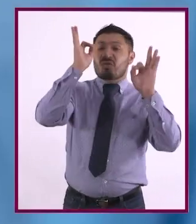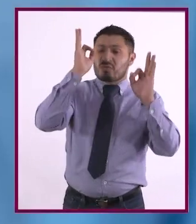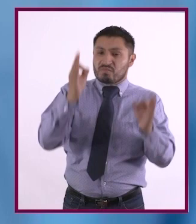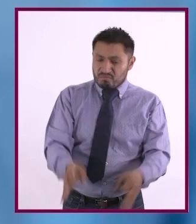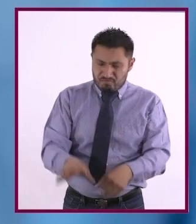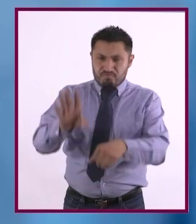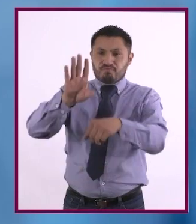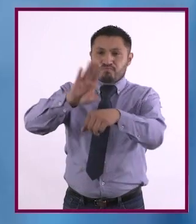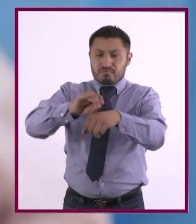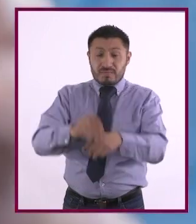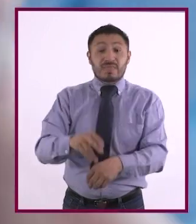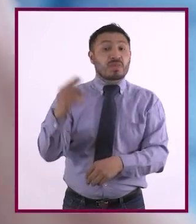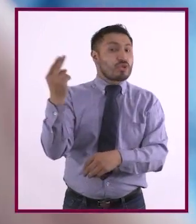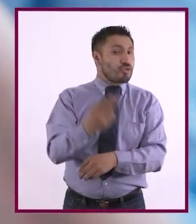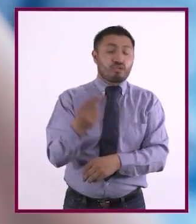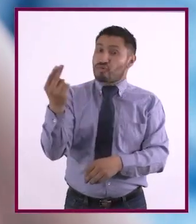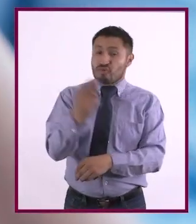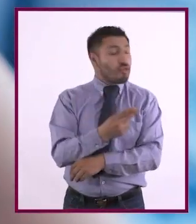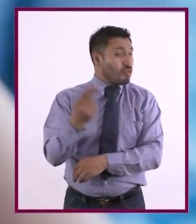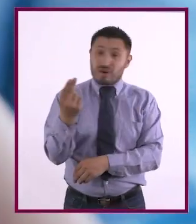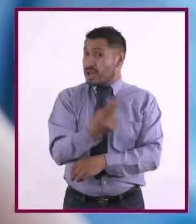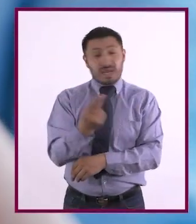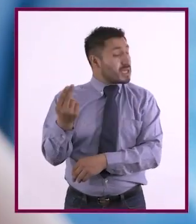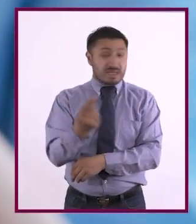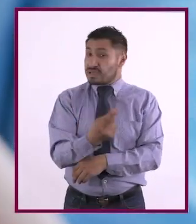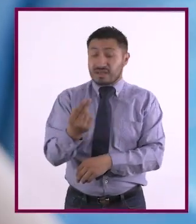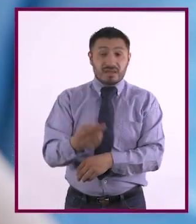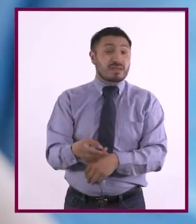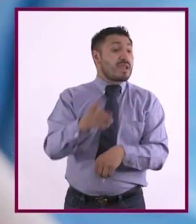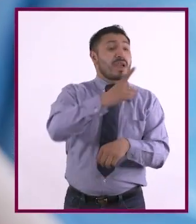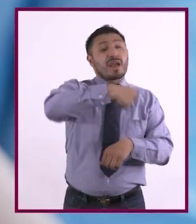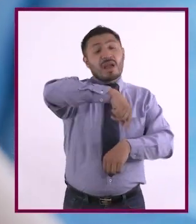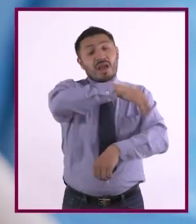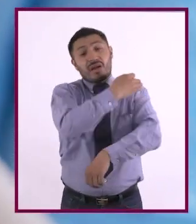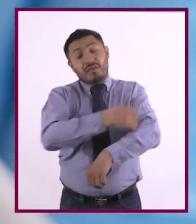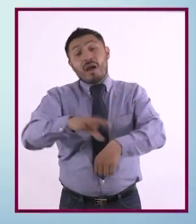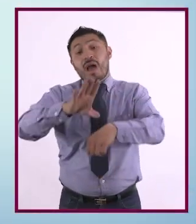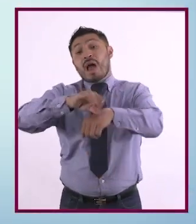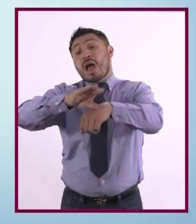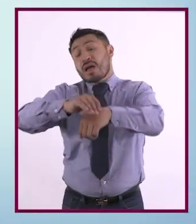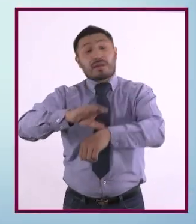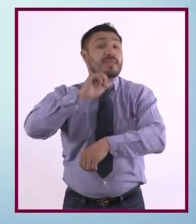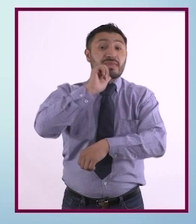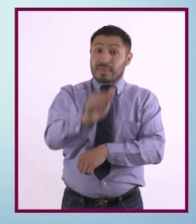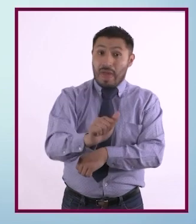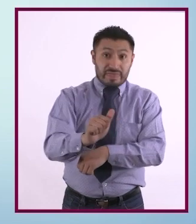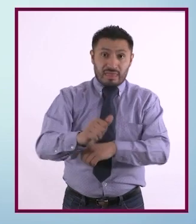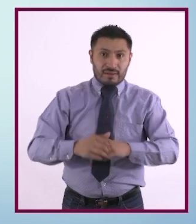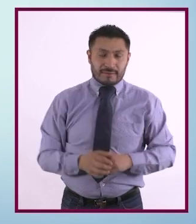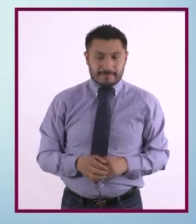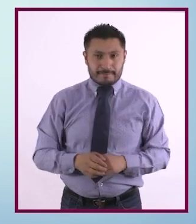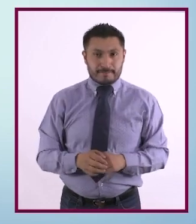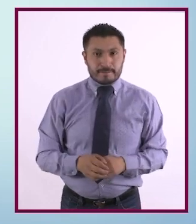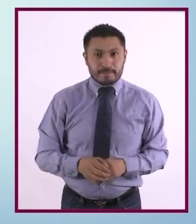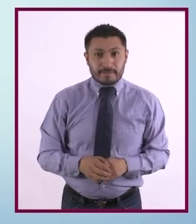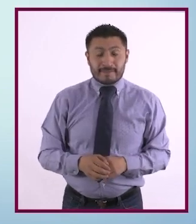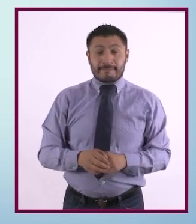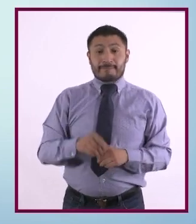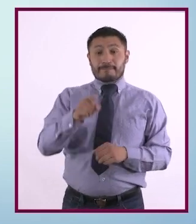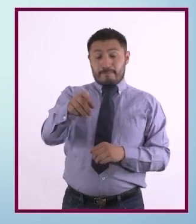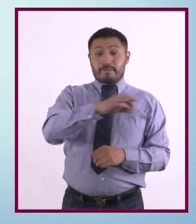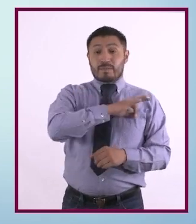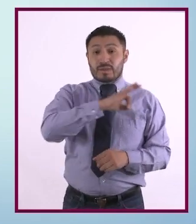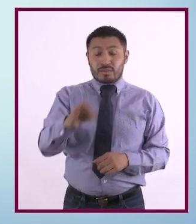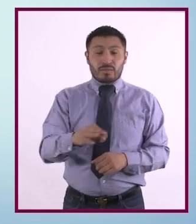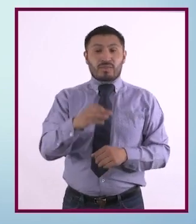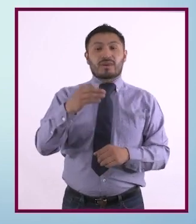de terceras personas, a menos de que exista una negación expresa en vida. La donación de órganos es posible solo en 5